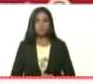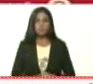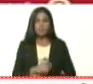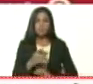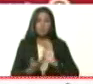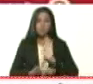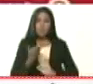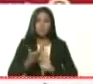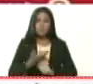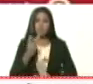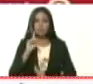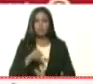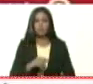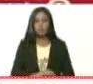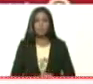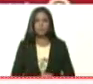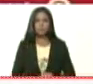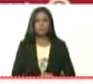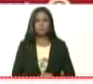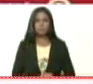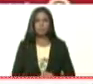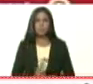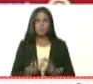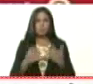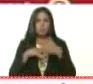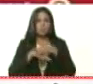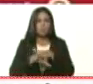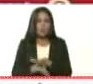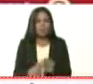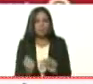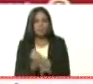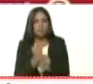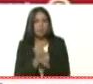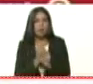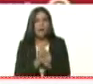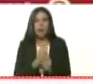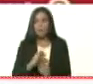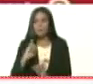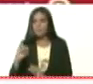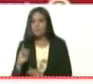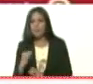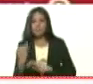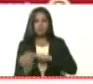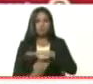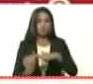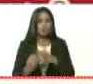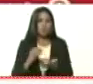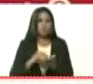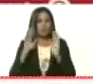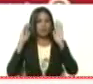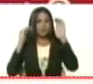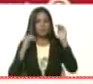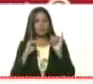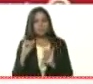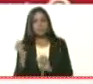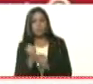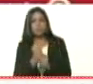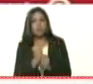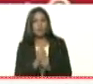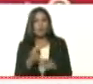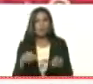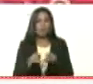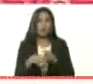importante, y la fusión en el trabajo con las instituciones que le toca atender a la clase obrera, como el